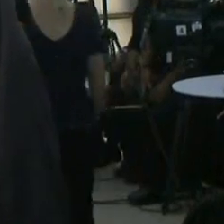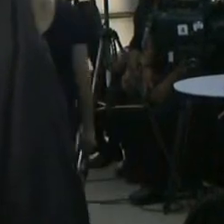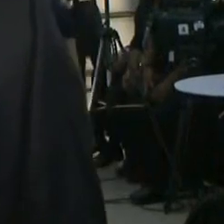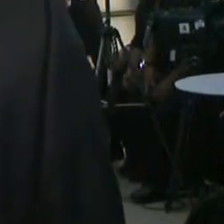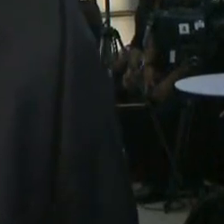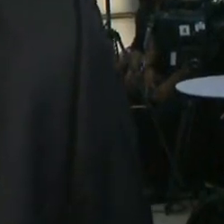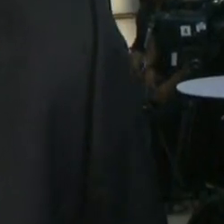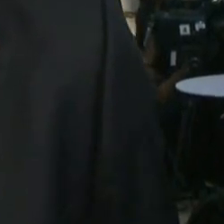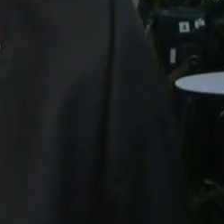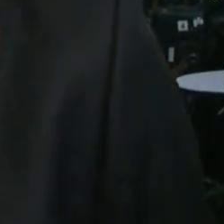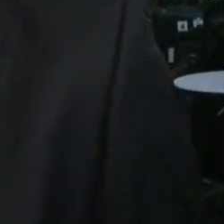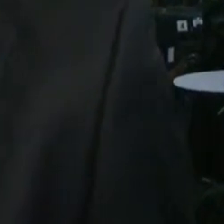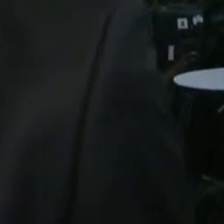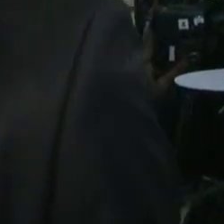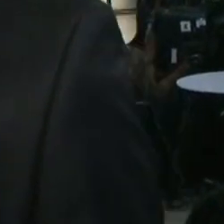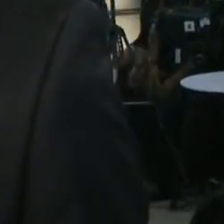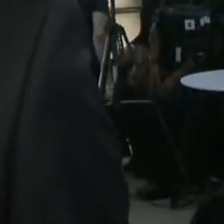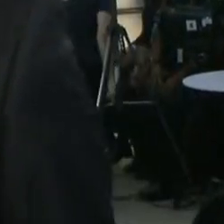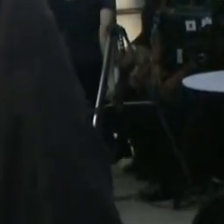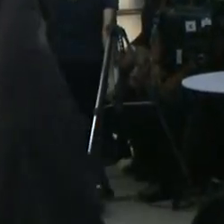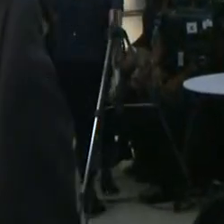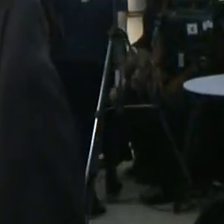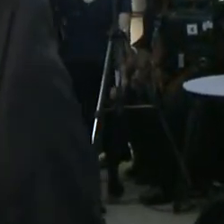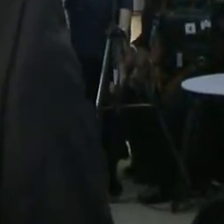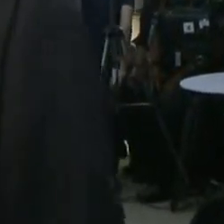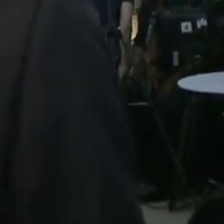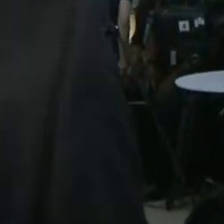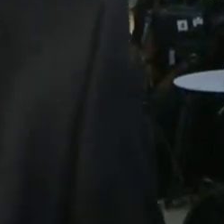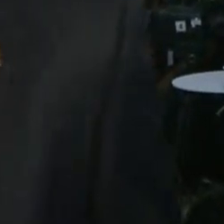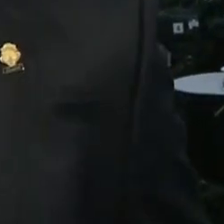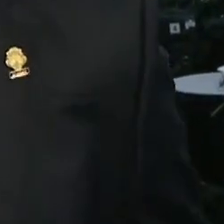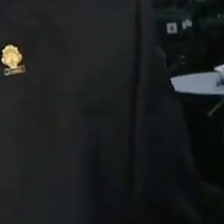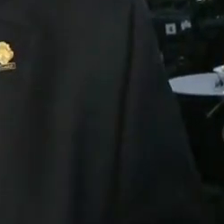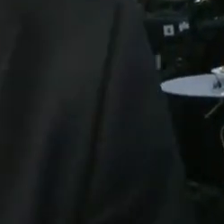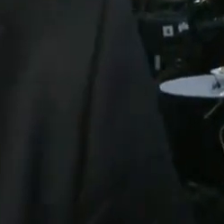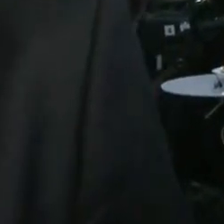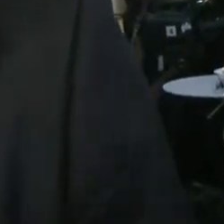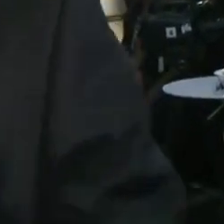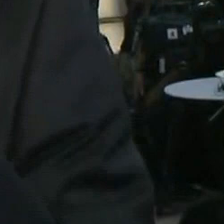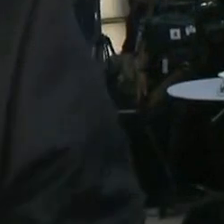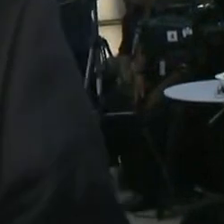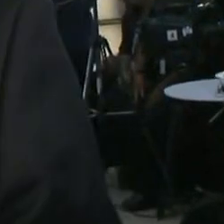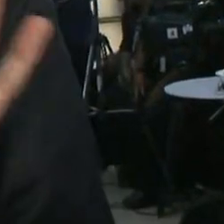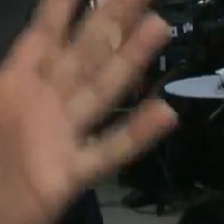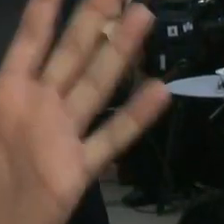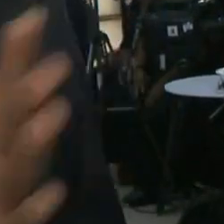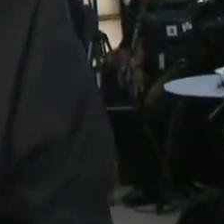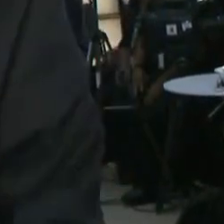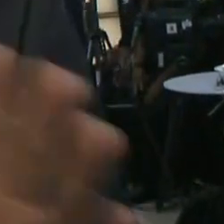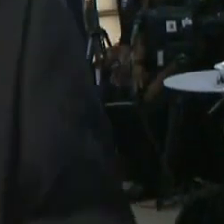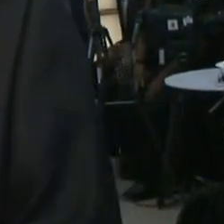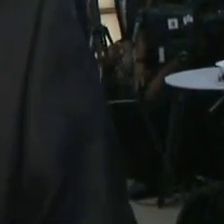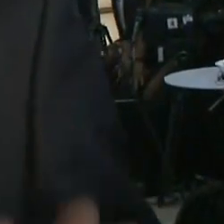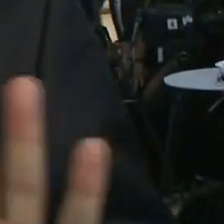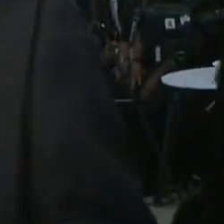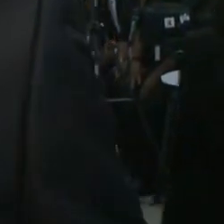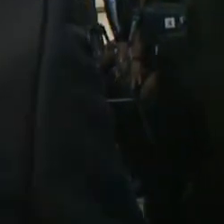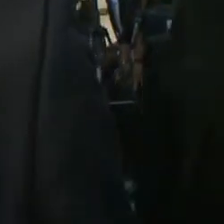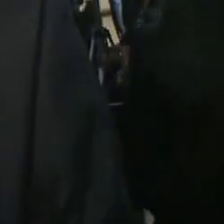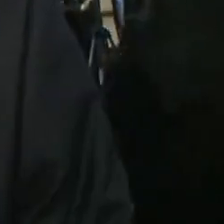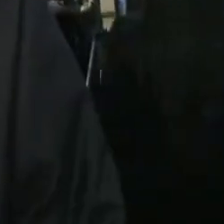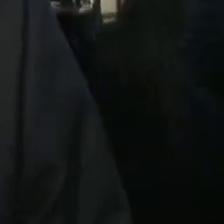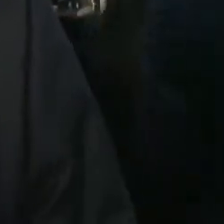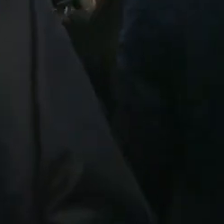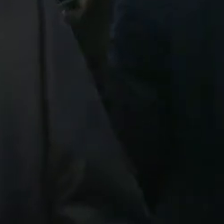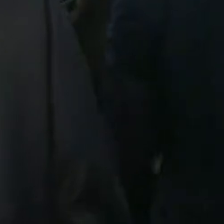Si el presidente nunca se ausenta, pues la presidencia no tendrá trabajo en los 4 años, la vicepresidencia no tendrá trabajo